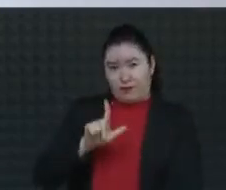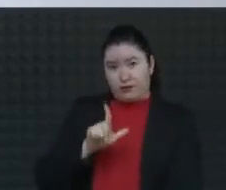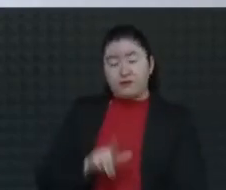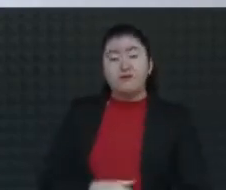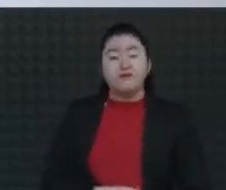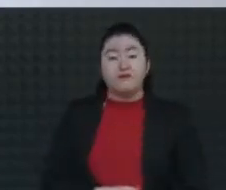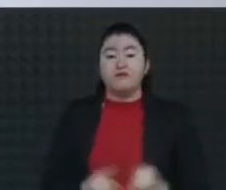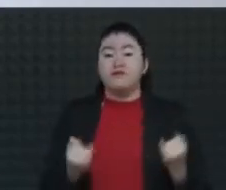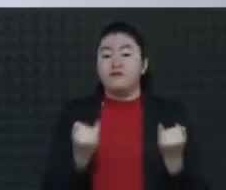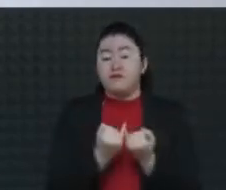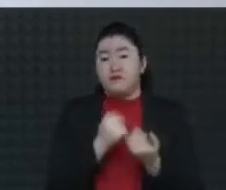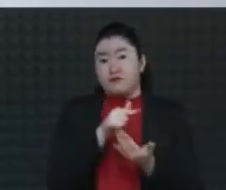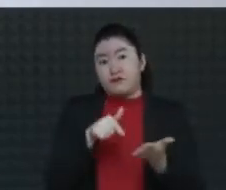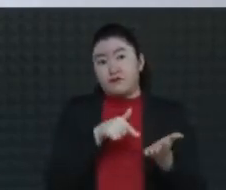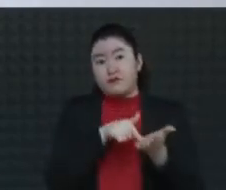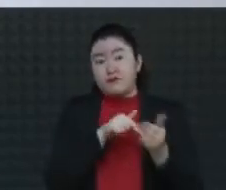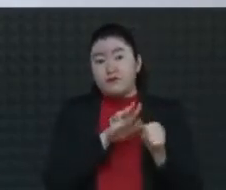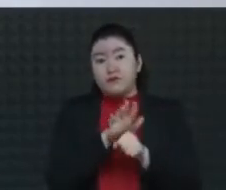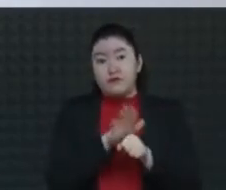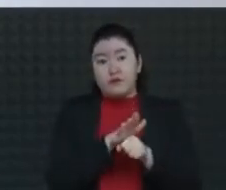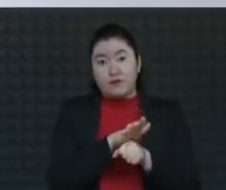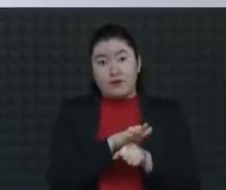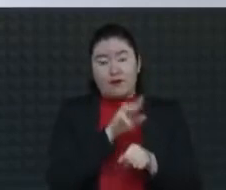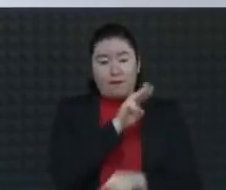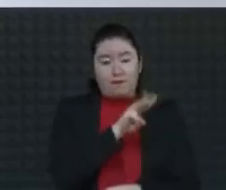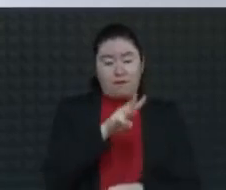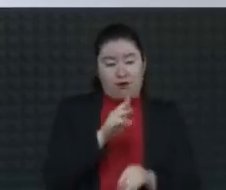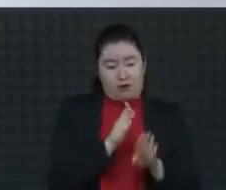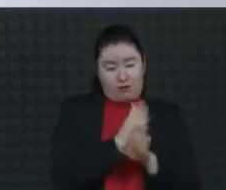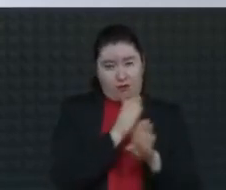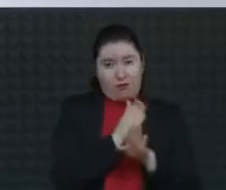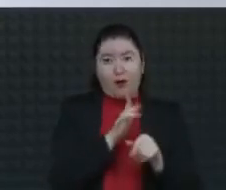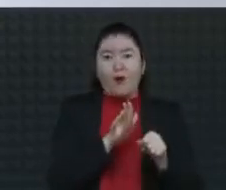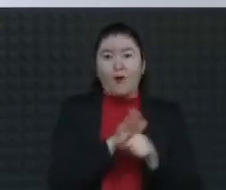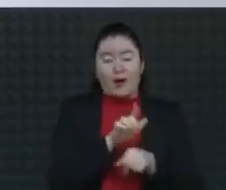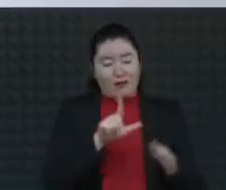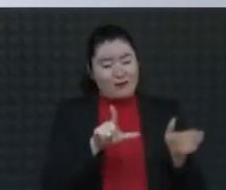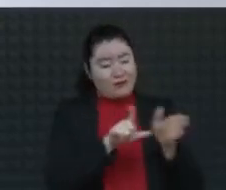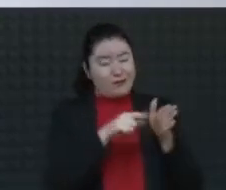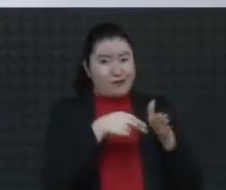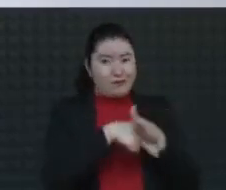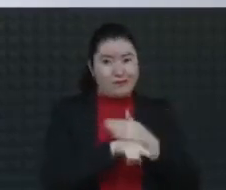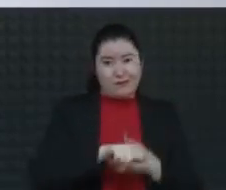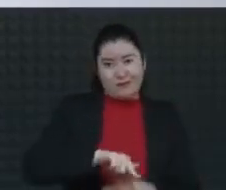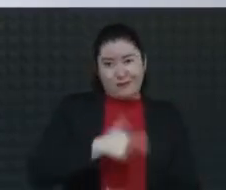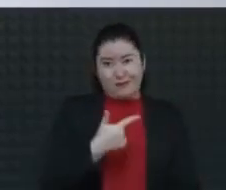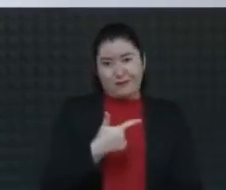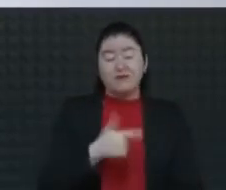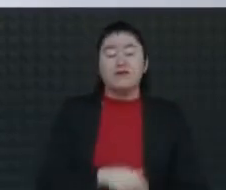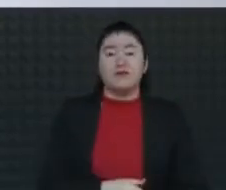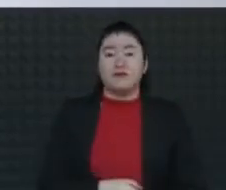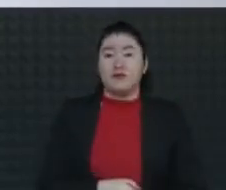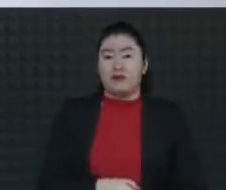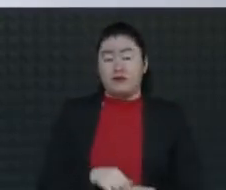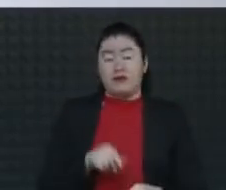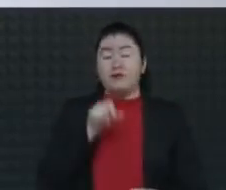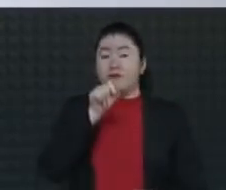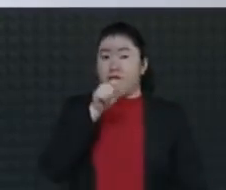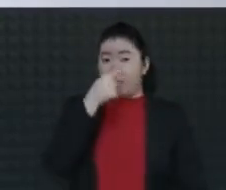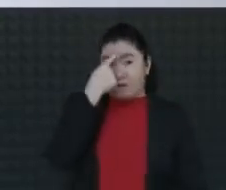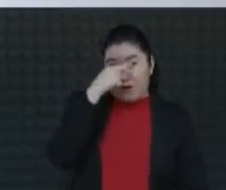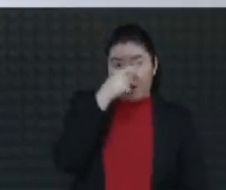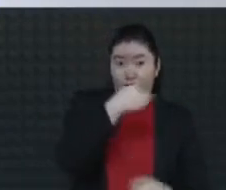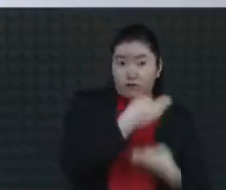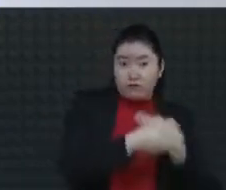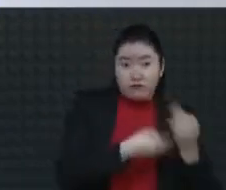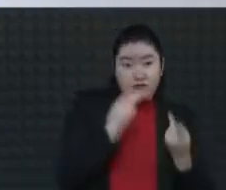como en el sitio de transparencia de la línea 12 del sistema de transporte colectivo Metro, a fin de que pueda